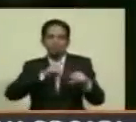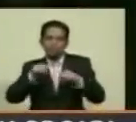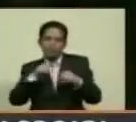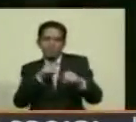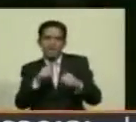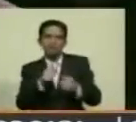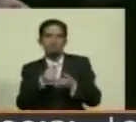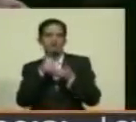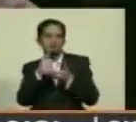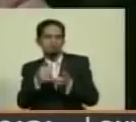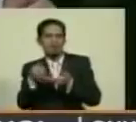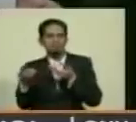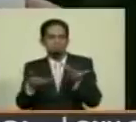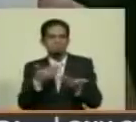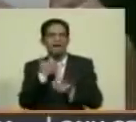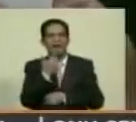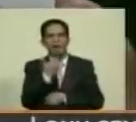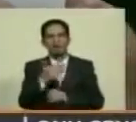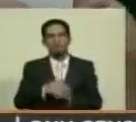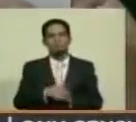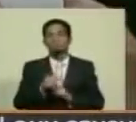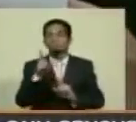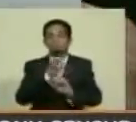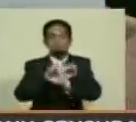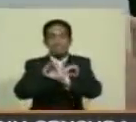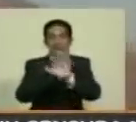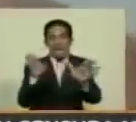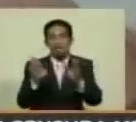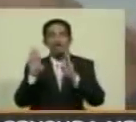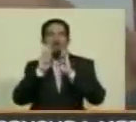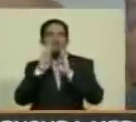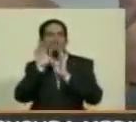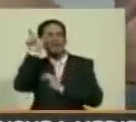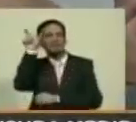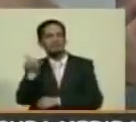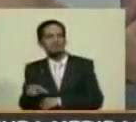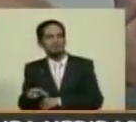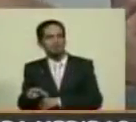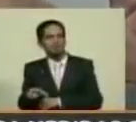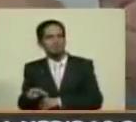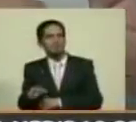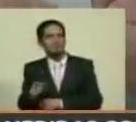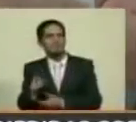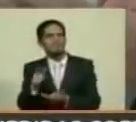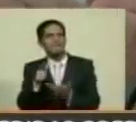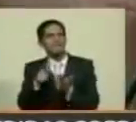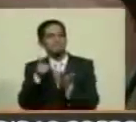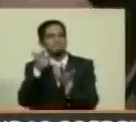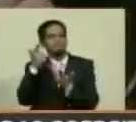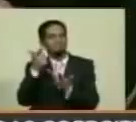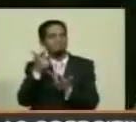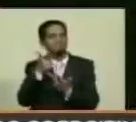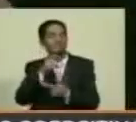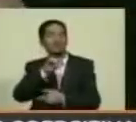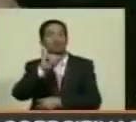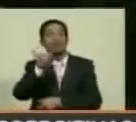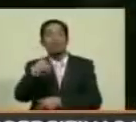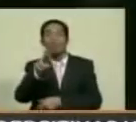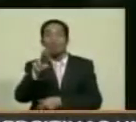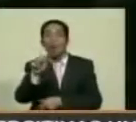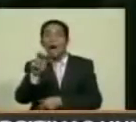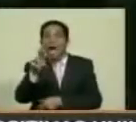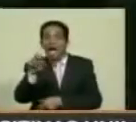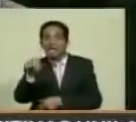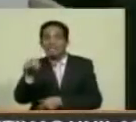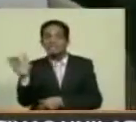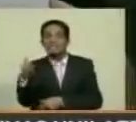de frustración. Queda claro por confesión de parte la participación del exdiputado Juan Requesén en todo,